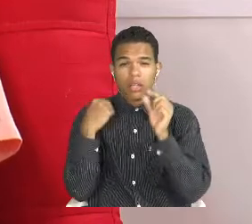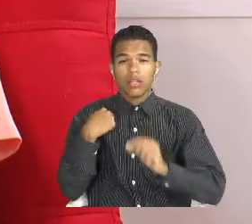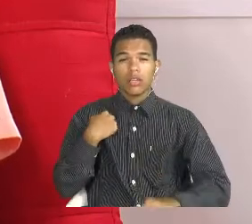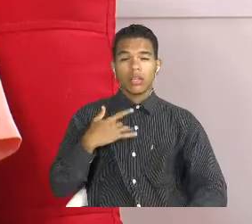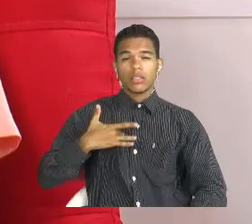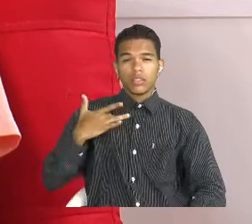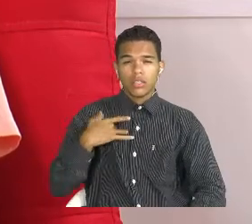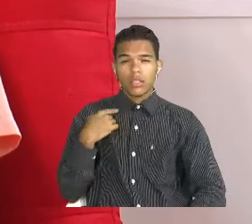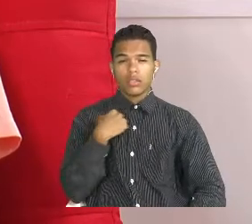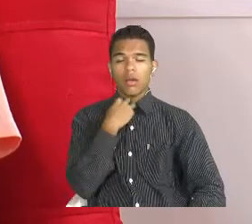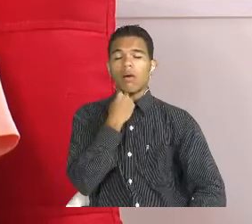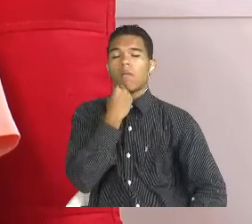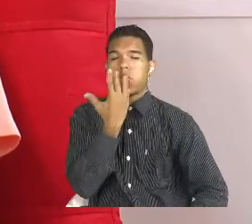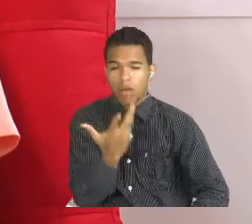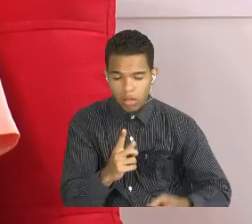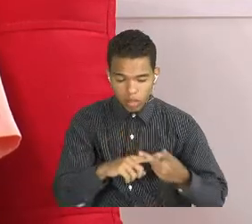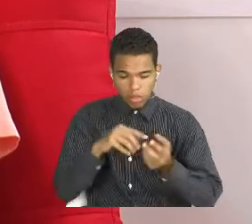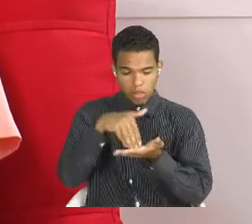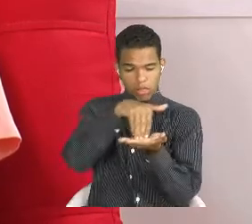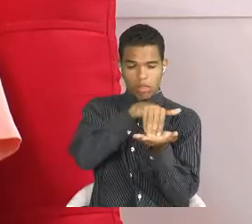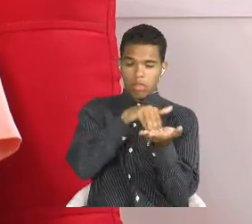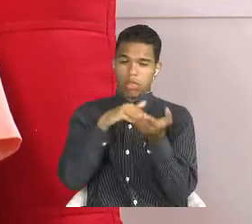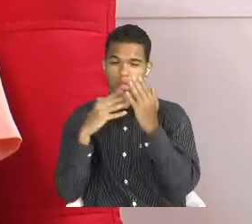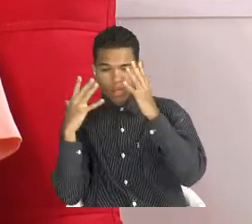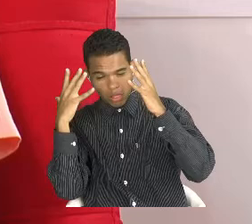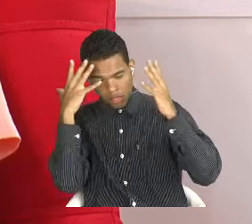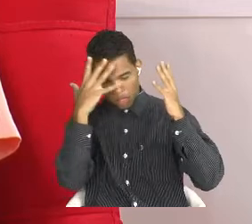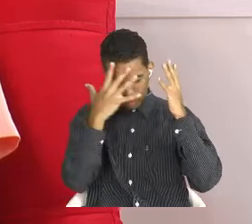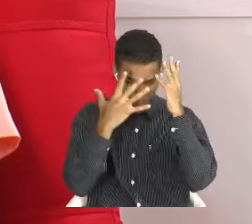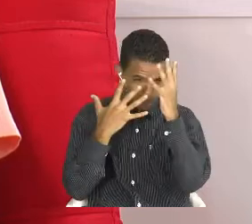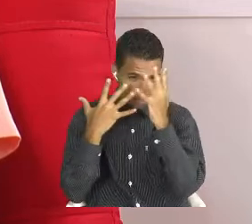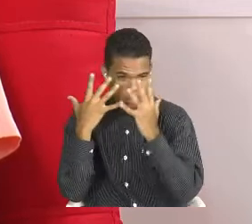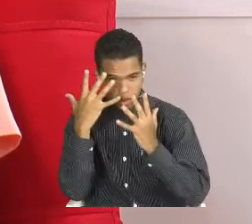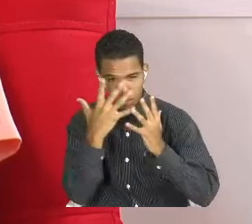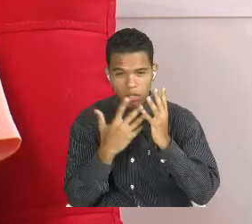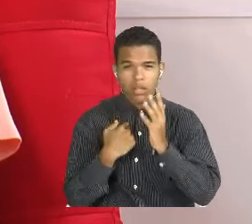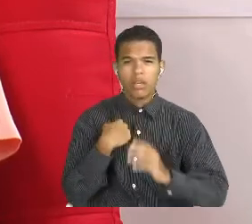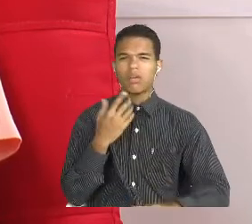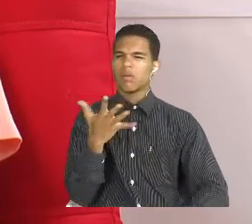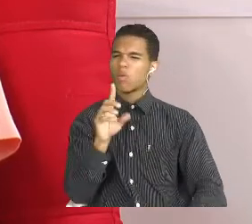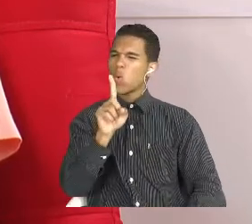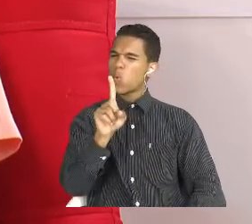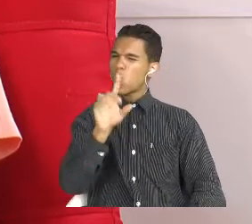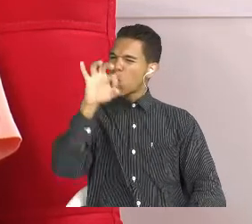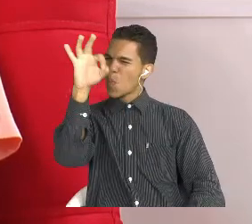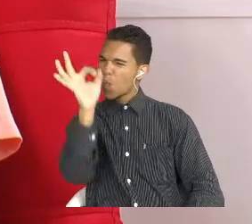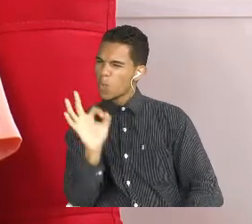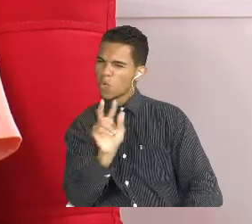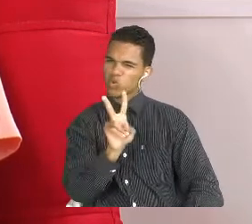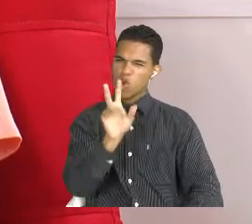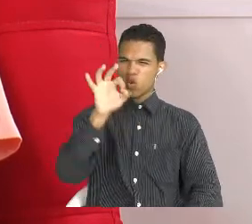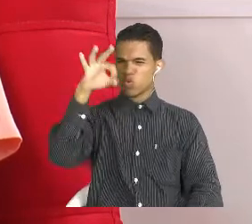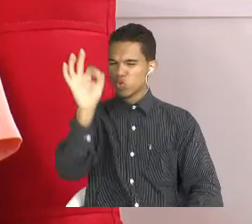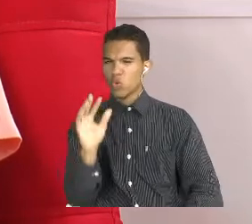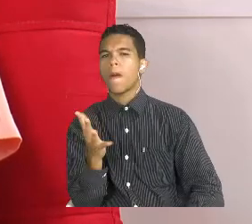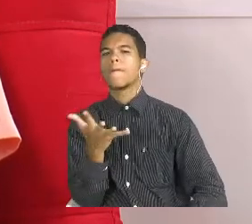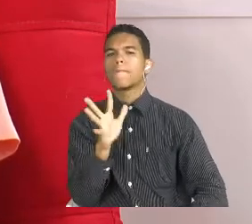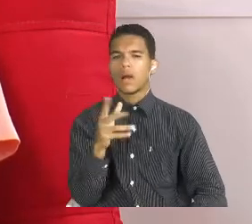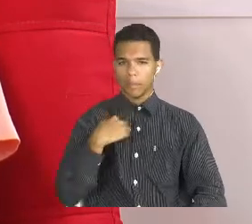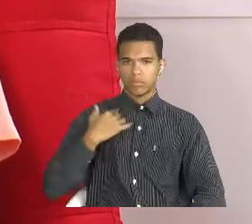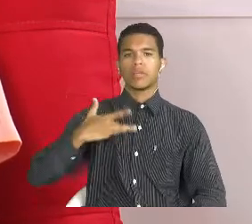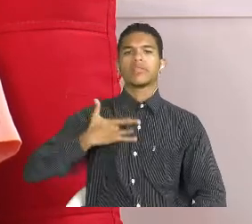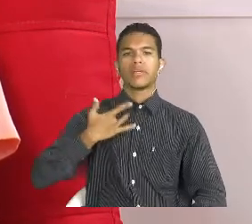mareo, vómito, pero ese es de muy baja presentación, cerca del 1 o 2% de la población puede presentar ese tipo de